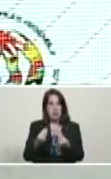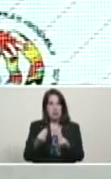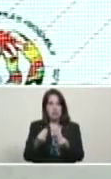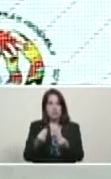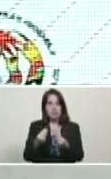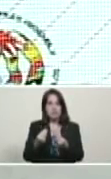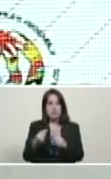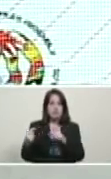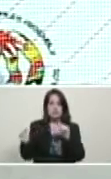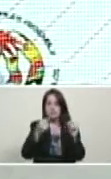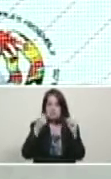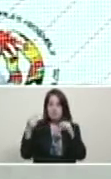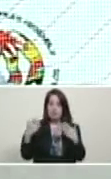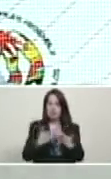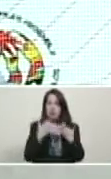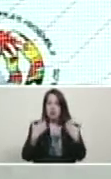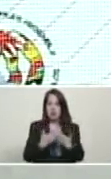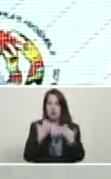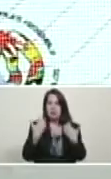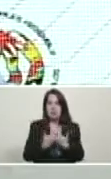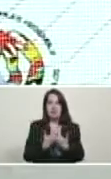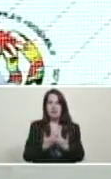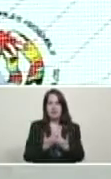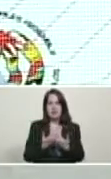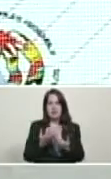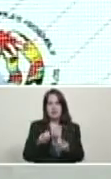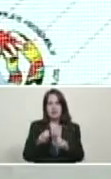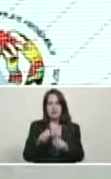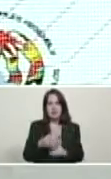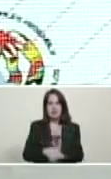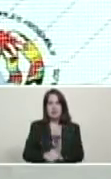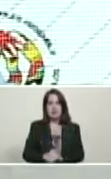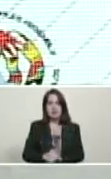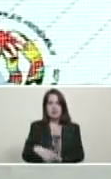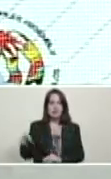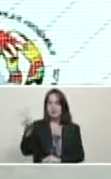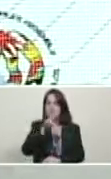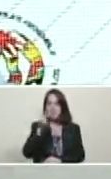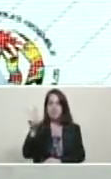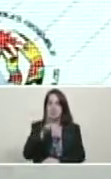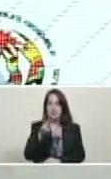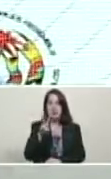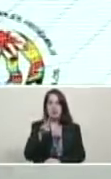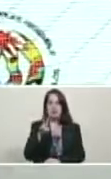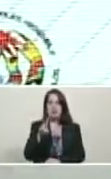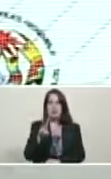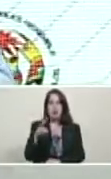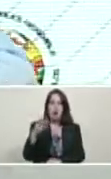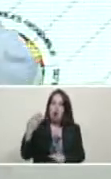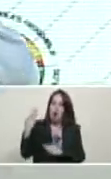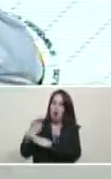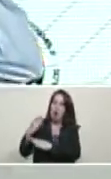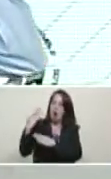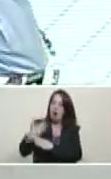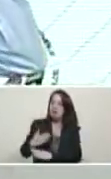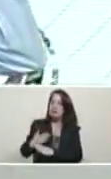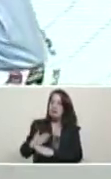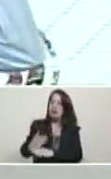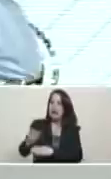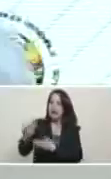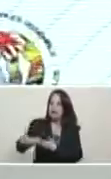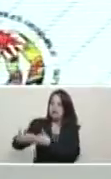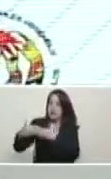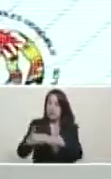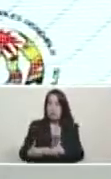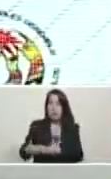por la batalla que estamos dando los venezolanos y las venezolanas contra el imperialismo norteamericano admiración de